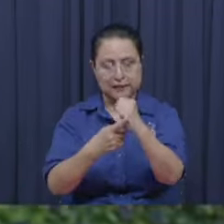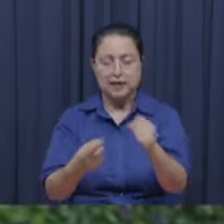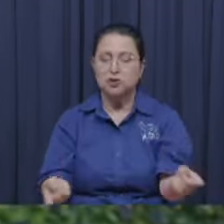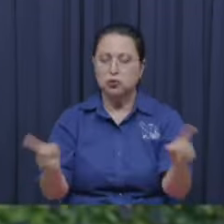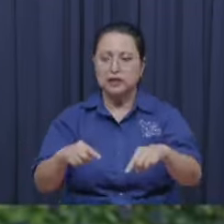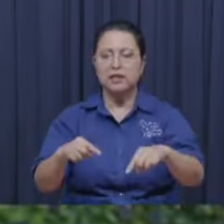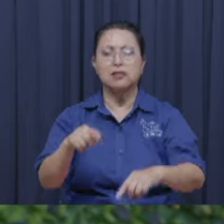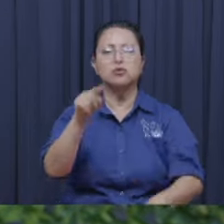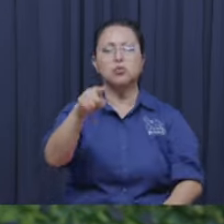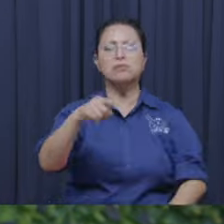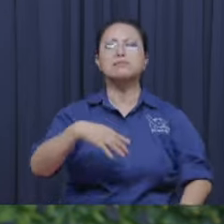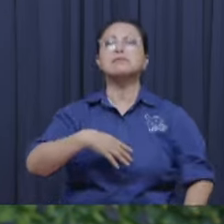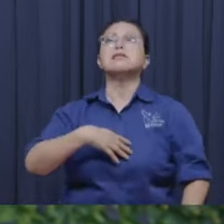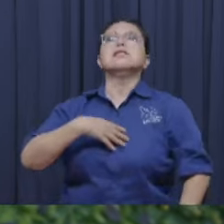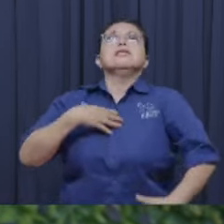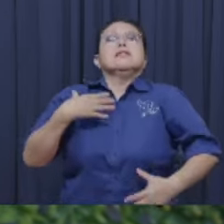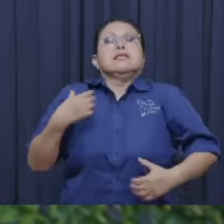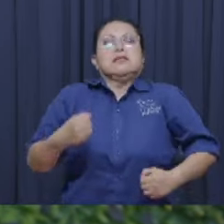erguíos,